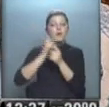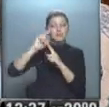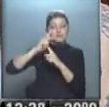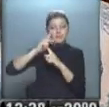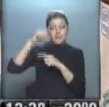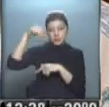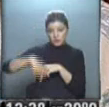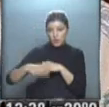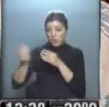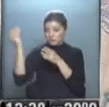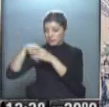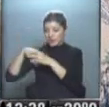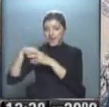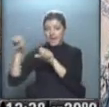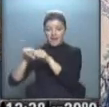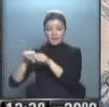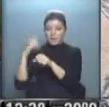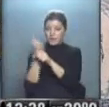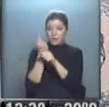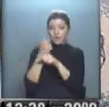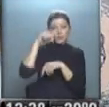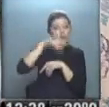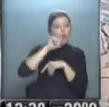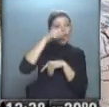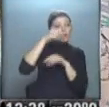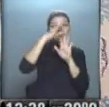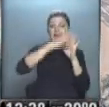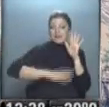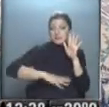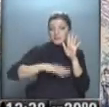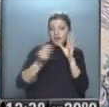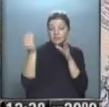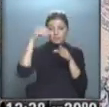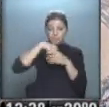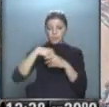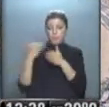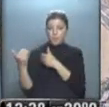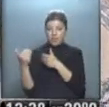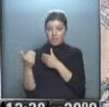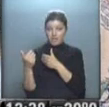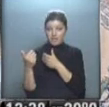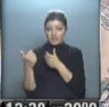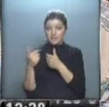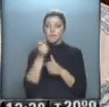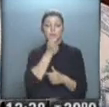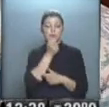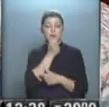de cablevisión y que podrán acceder a grillas, a lo mejor no de cablevisión, pero sí de terceros prestadores.